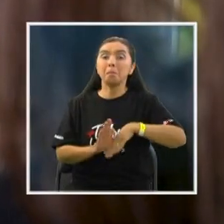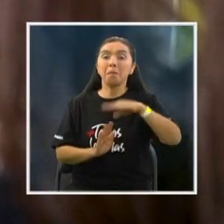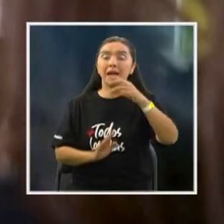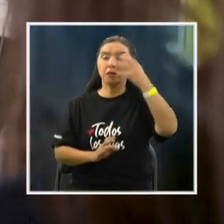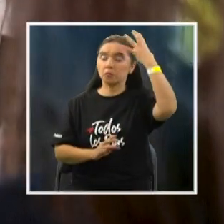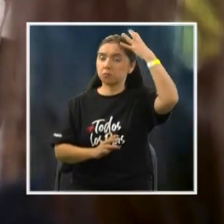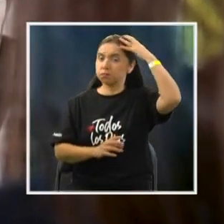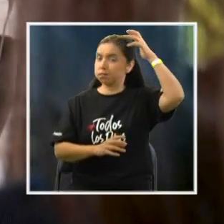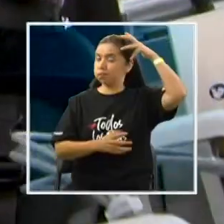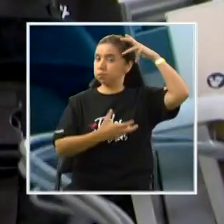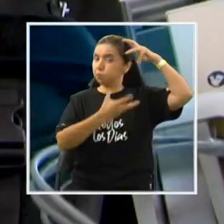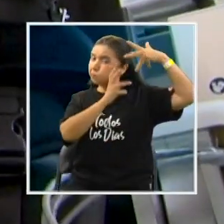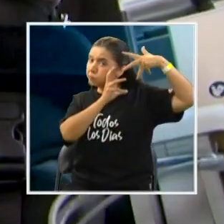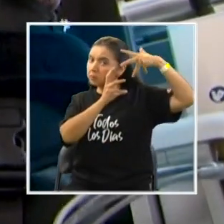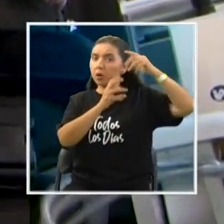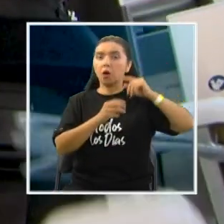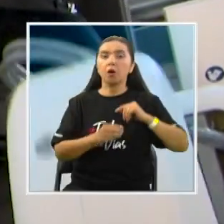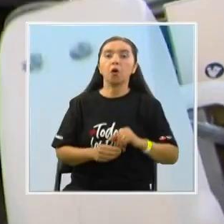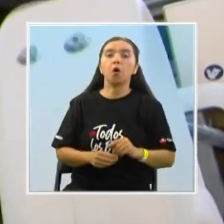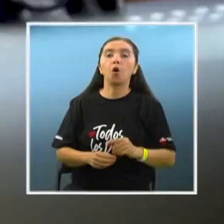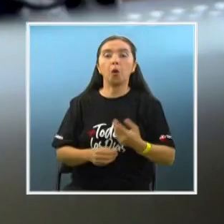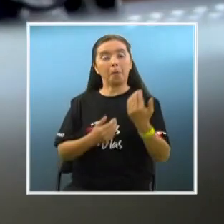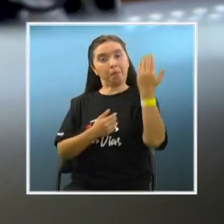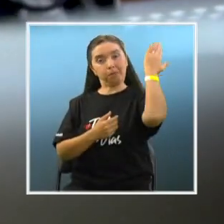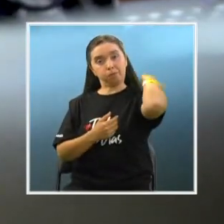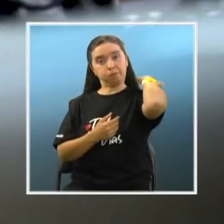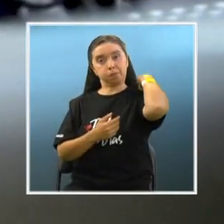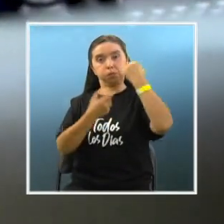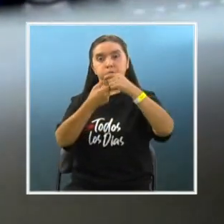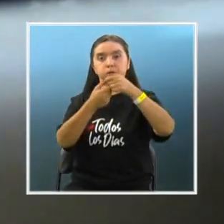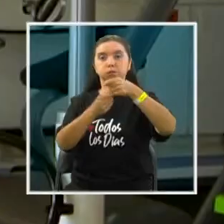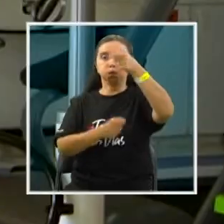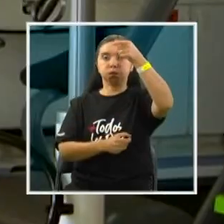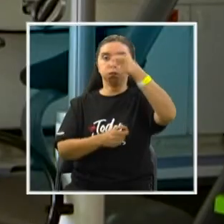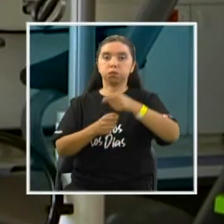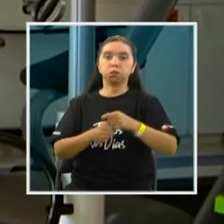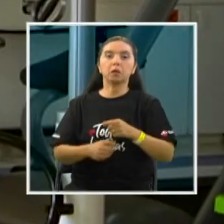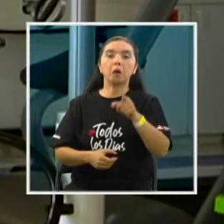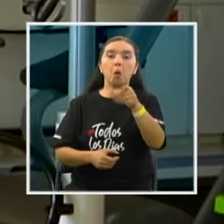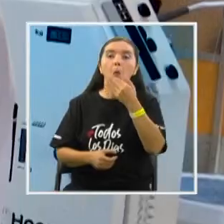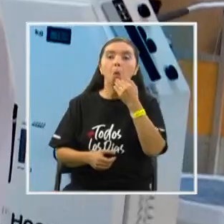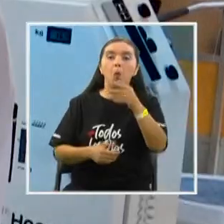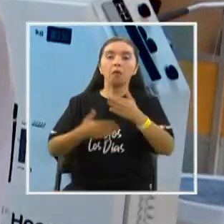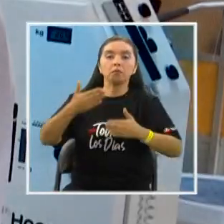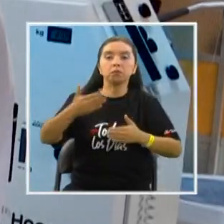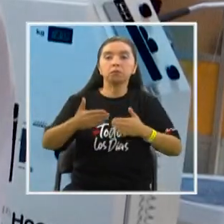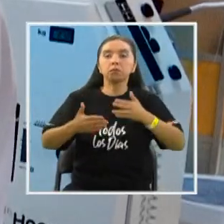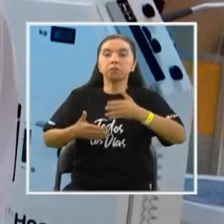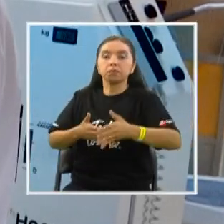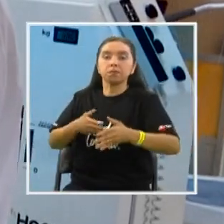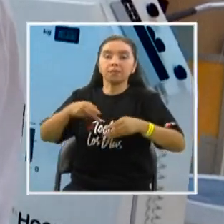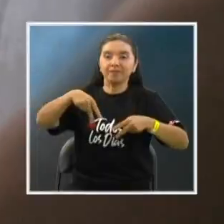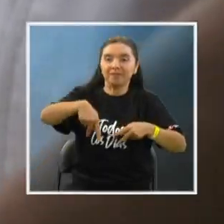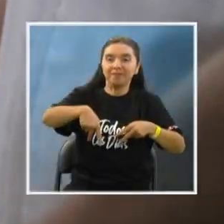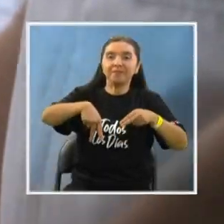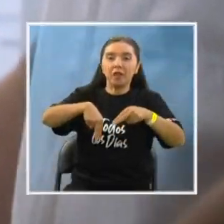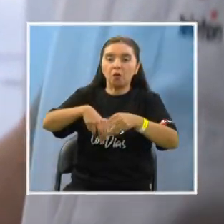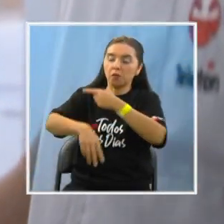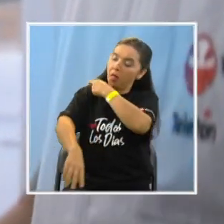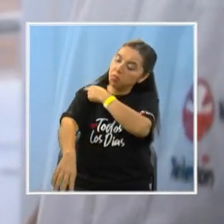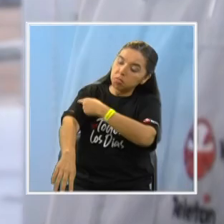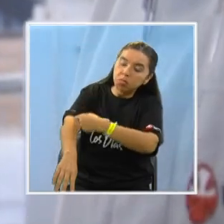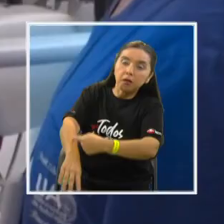de parálisis cerebral y lesionados medulares. Los Locomat funcionan a lo largo de todo el país, colaborando